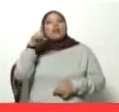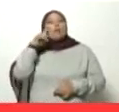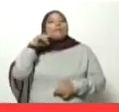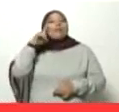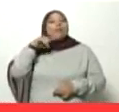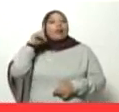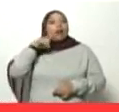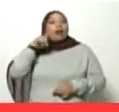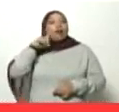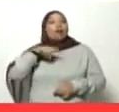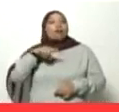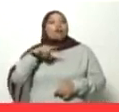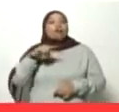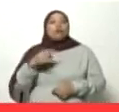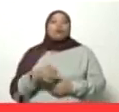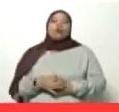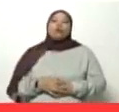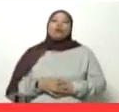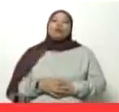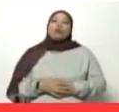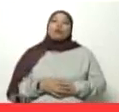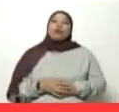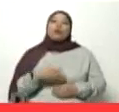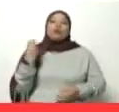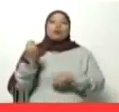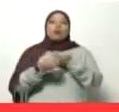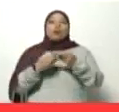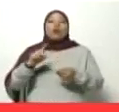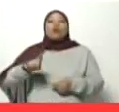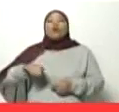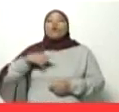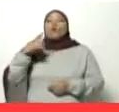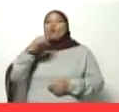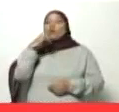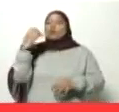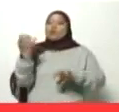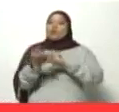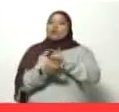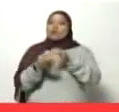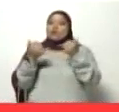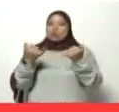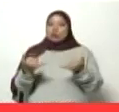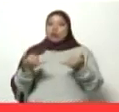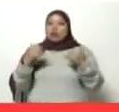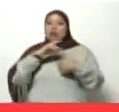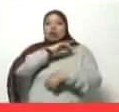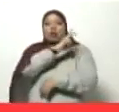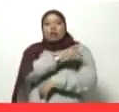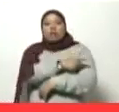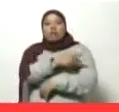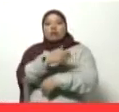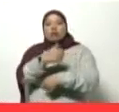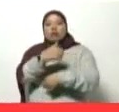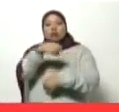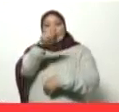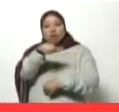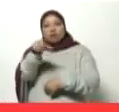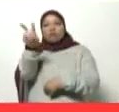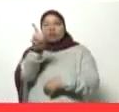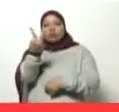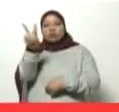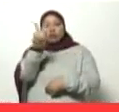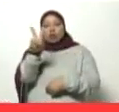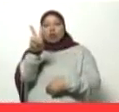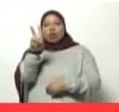fantasía, hay lugar para la realidad, los hechos. Jefe de Estado de Venezuela en